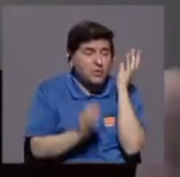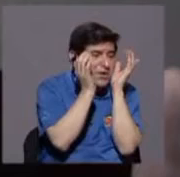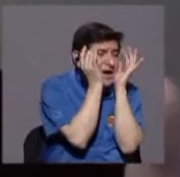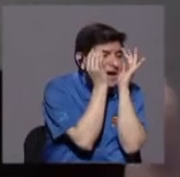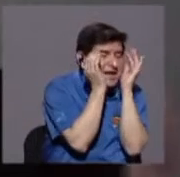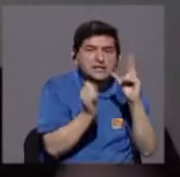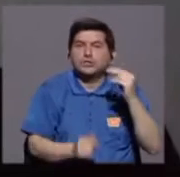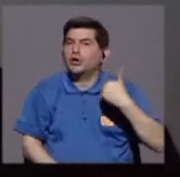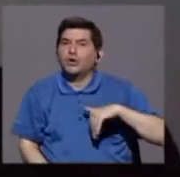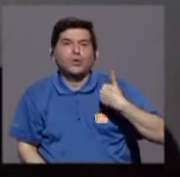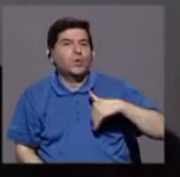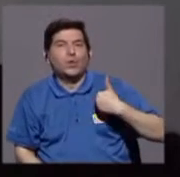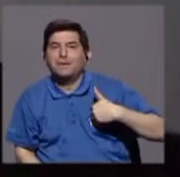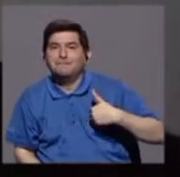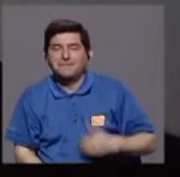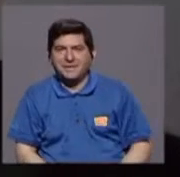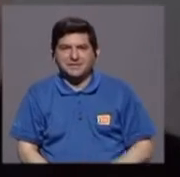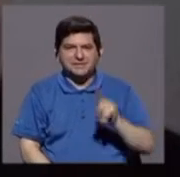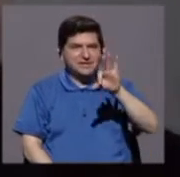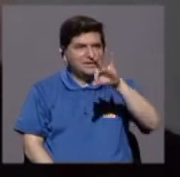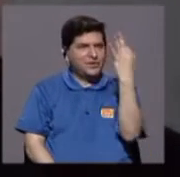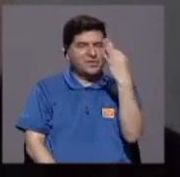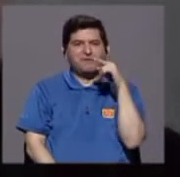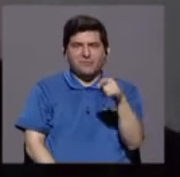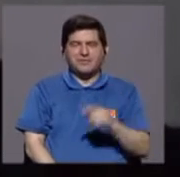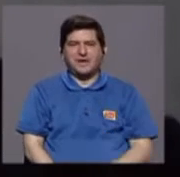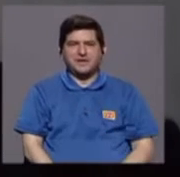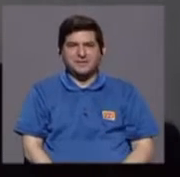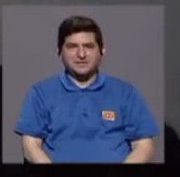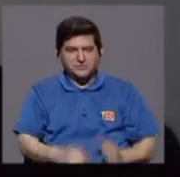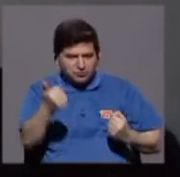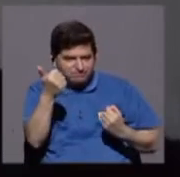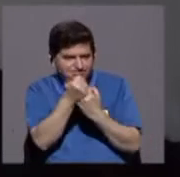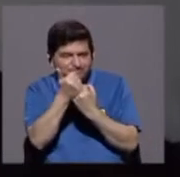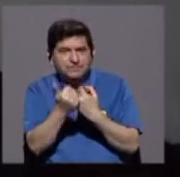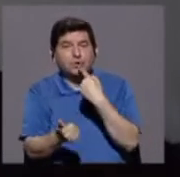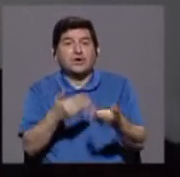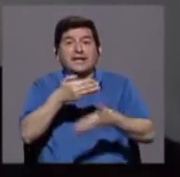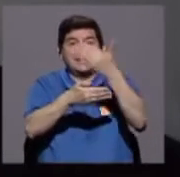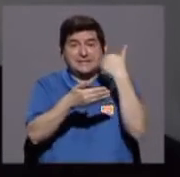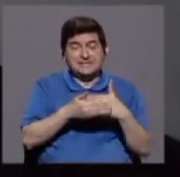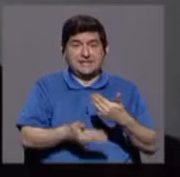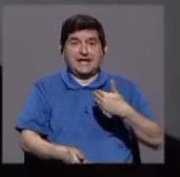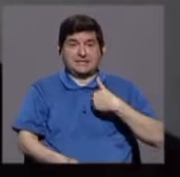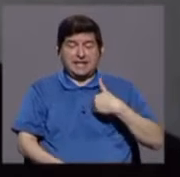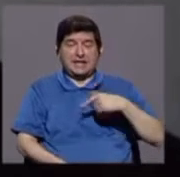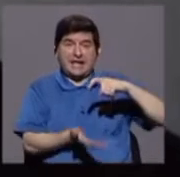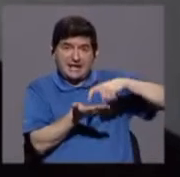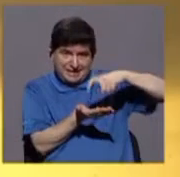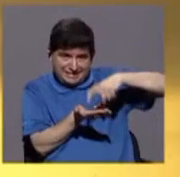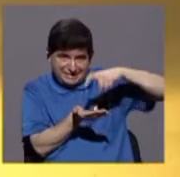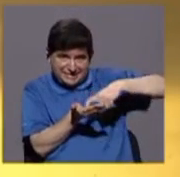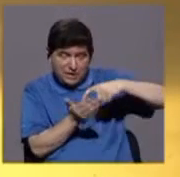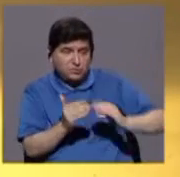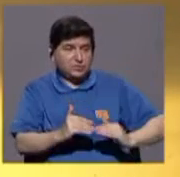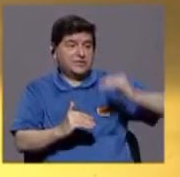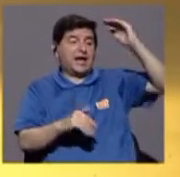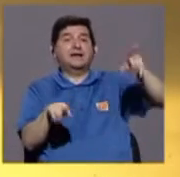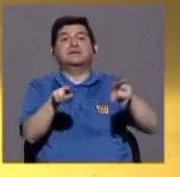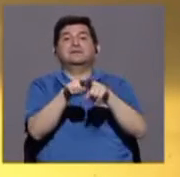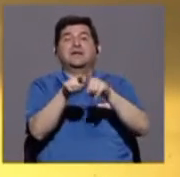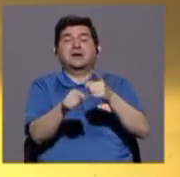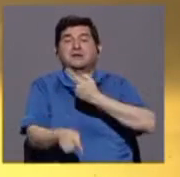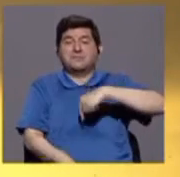que los hombres. Y entonces eso de alguna forma ratifica lo que vos decías ahora. No solo quizás tenemos un nivel de endeudamiento un poquito mayor, sino que además